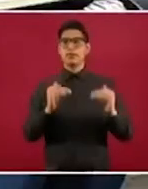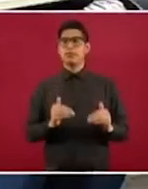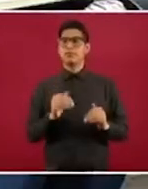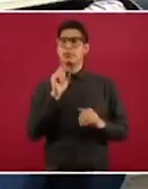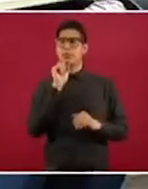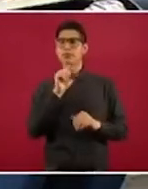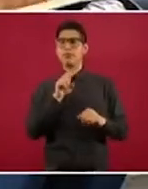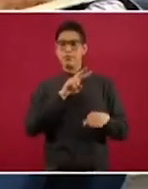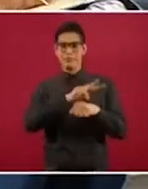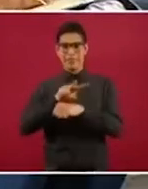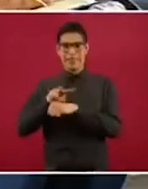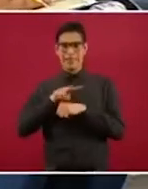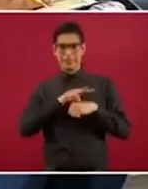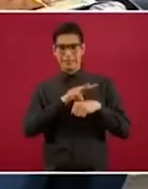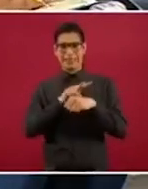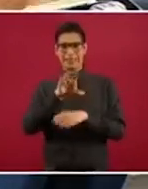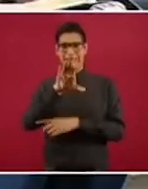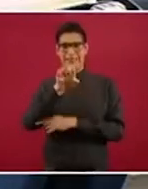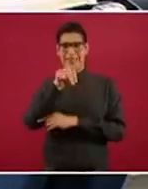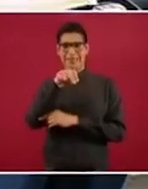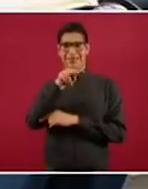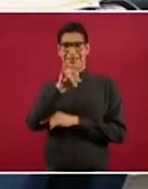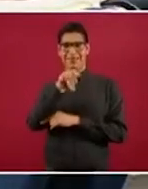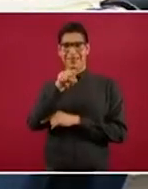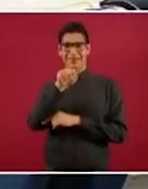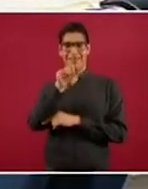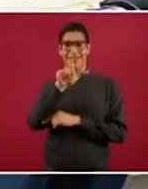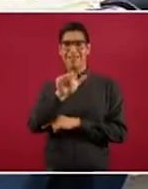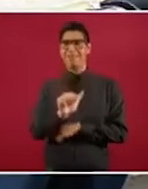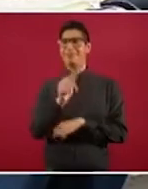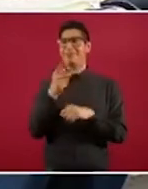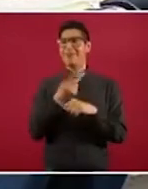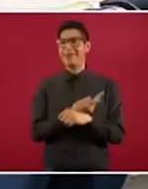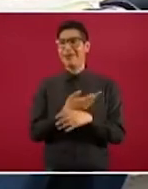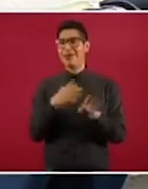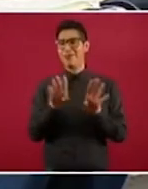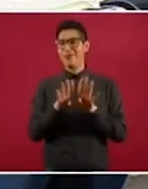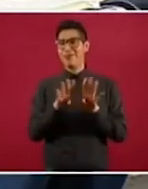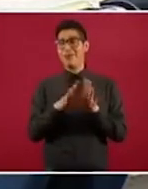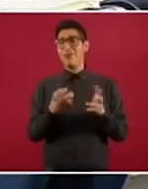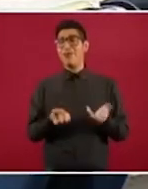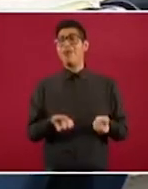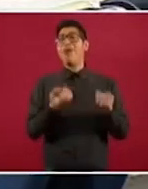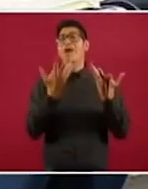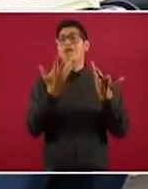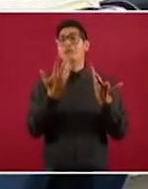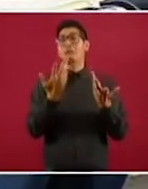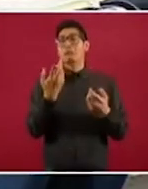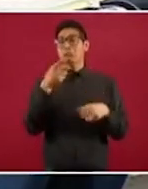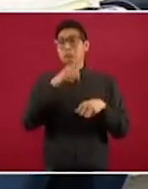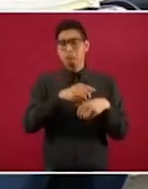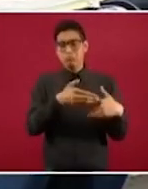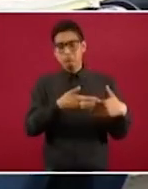Sí. Actualmente o a partir de cuándo ya no vamos a tener el número de casos totales, sino